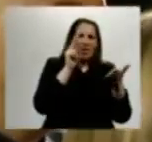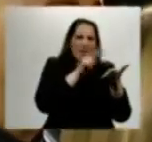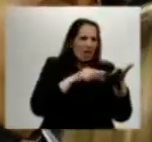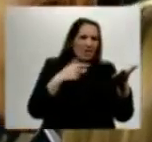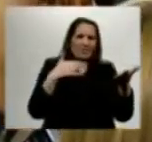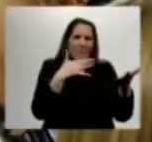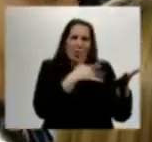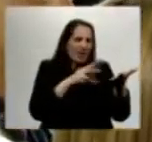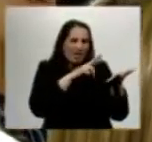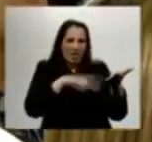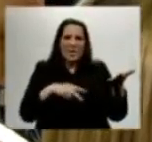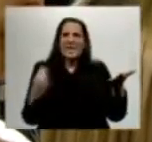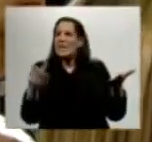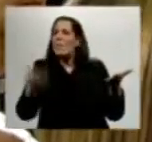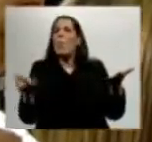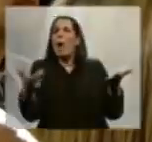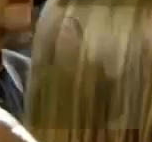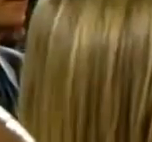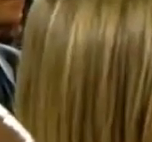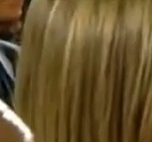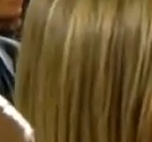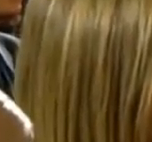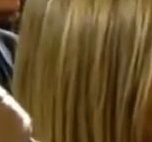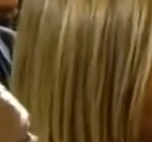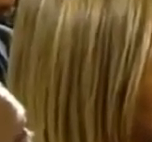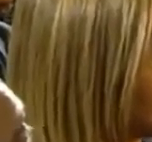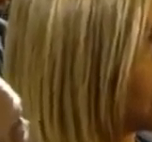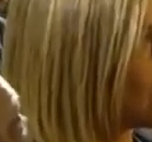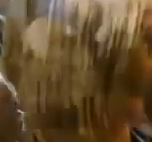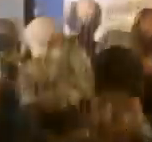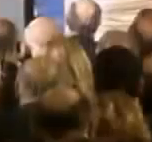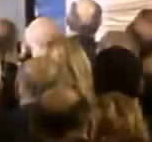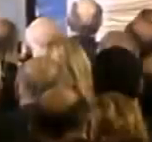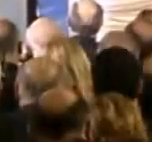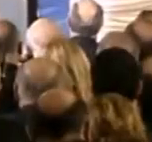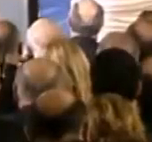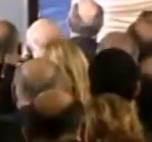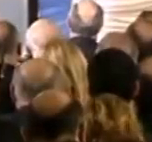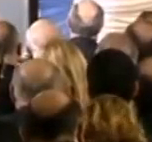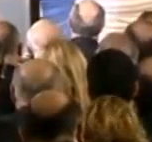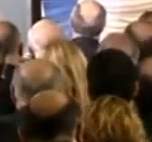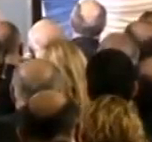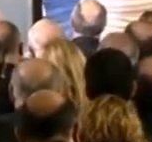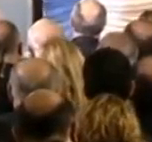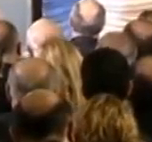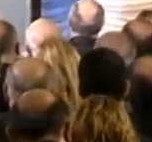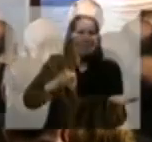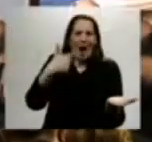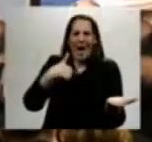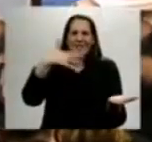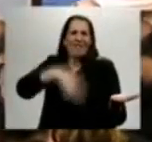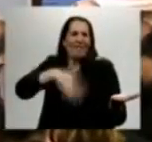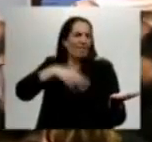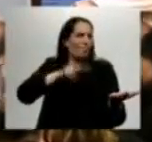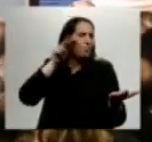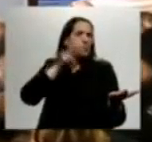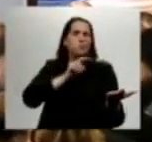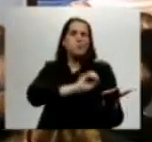ellas? Y lo que hemos querido precisamente es un código de fácil lectura, de fácil acceso, de